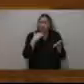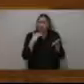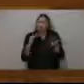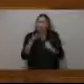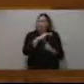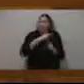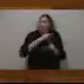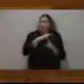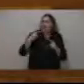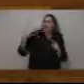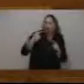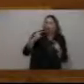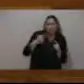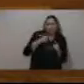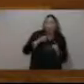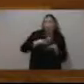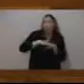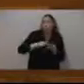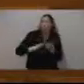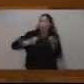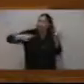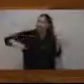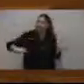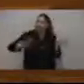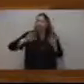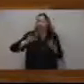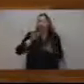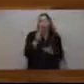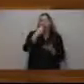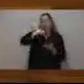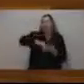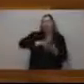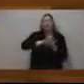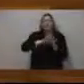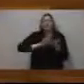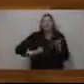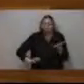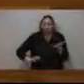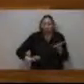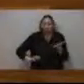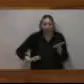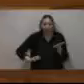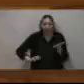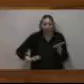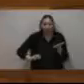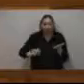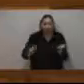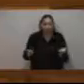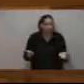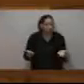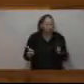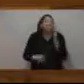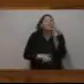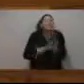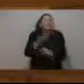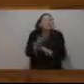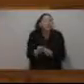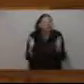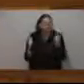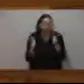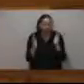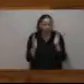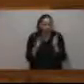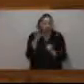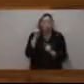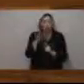negativo por razón de la distancia o se saltaron ese informe de haber existido? Siguiente etapa. 1 de